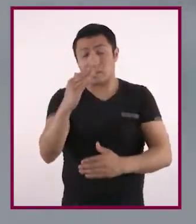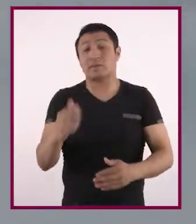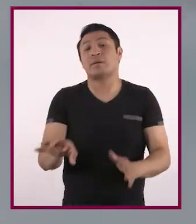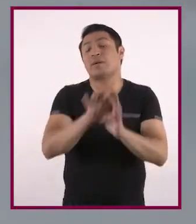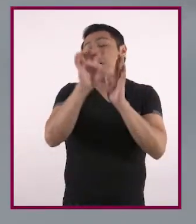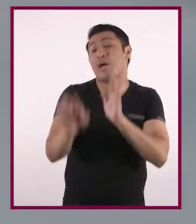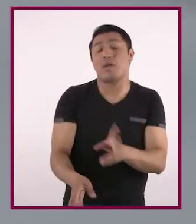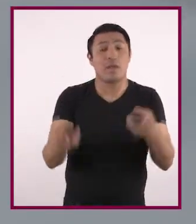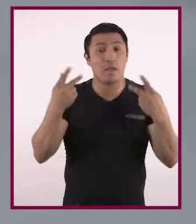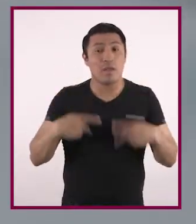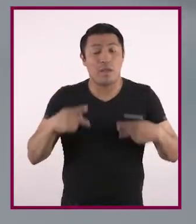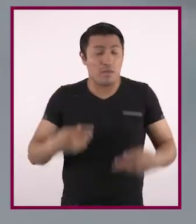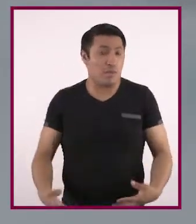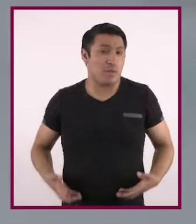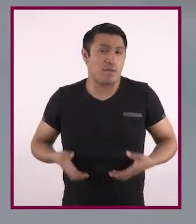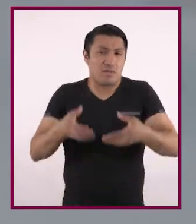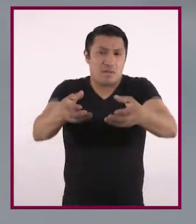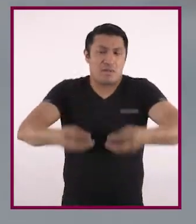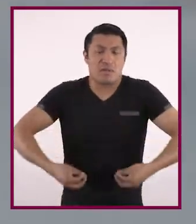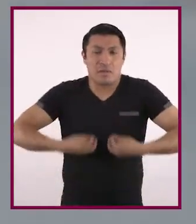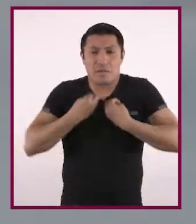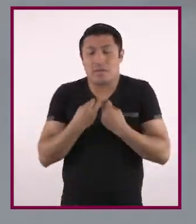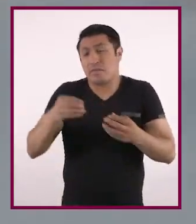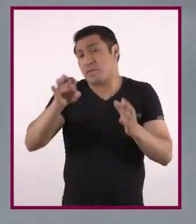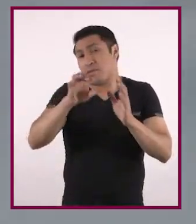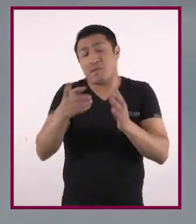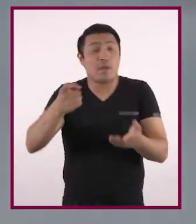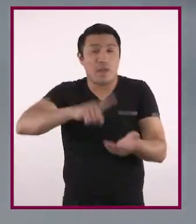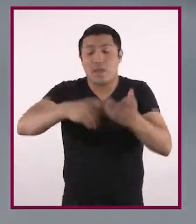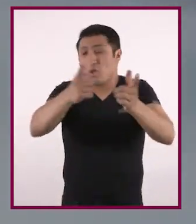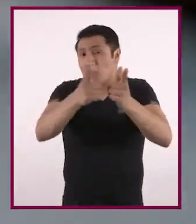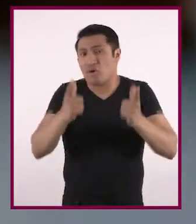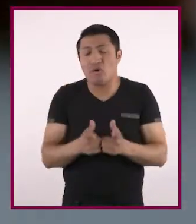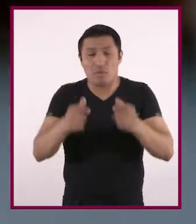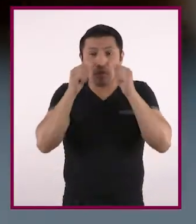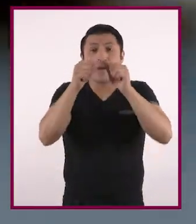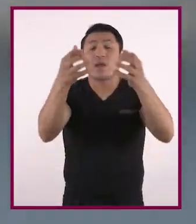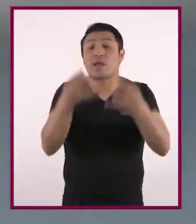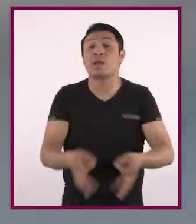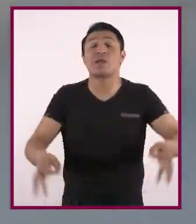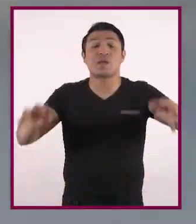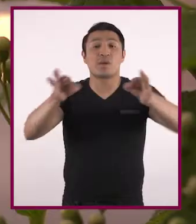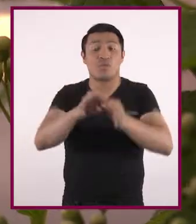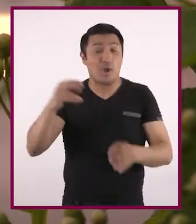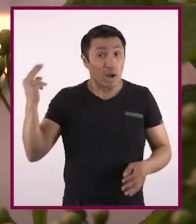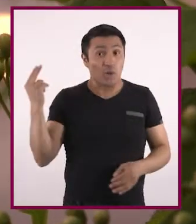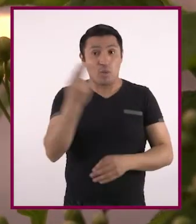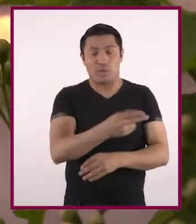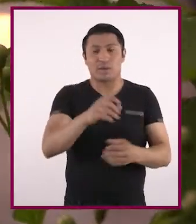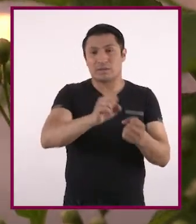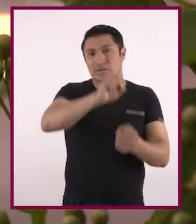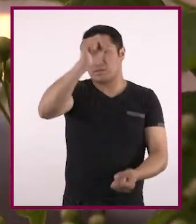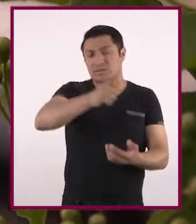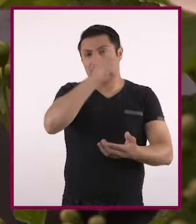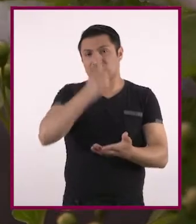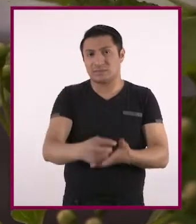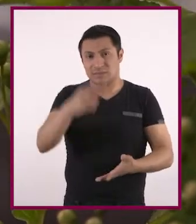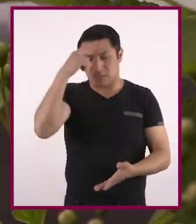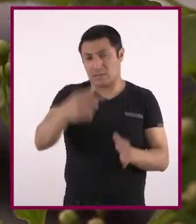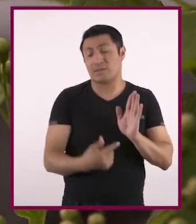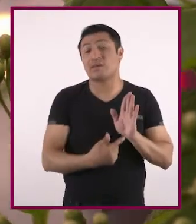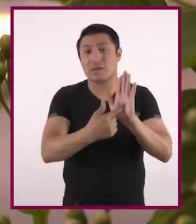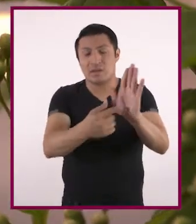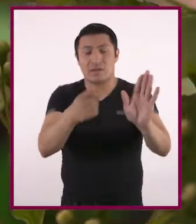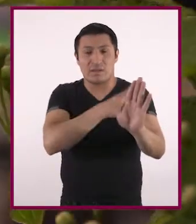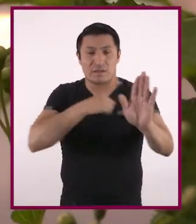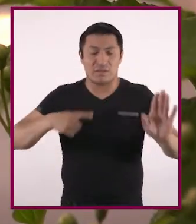caso de personas en situación de calle como parte de los grupos de atención prioritaria, la Constitución de la Ciudad de México señala que